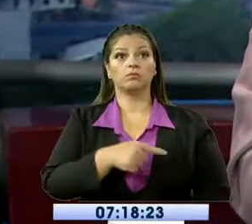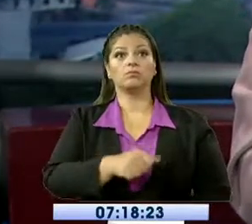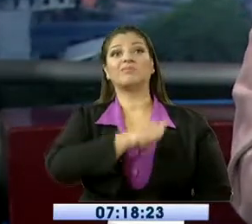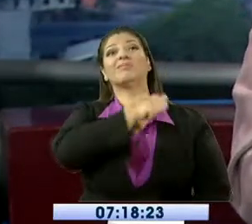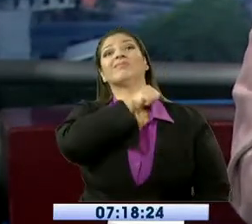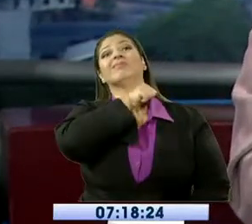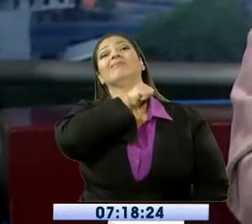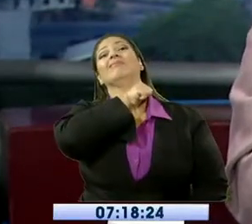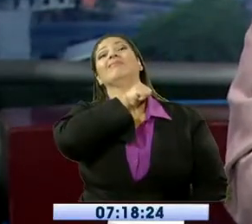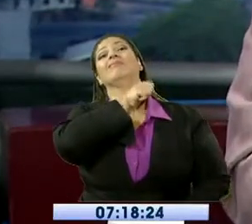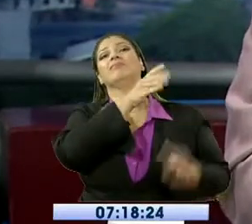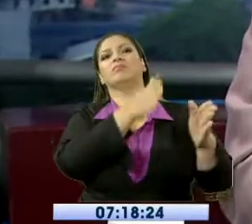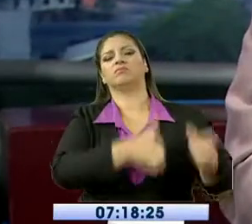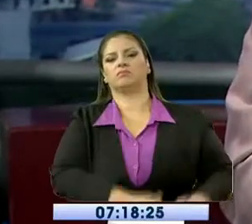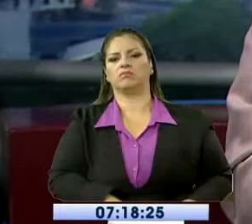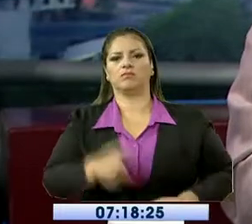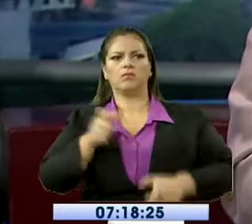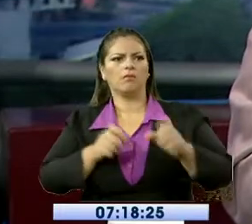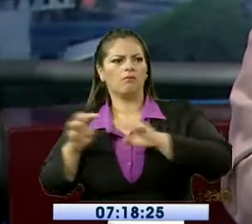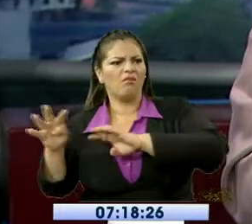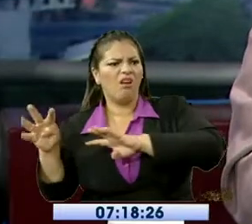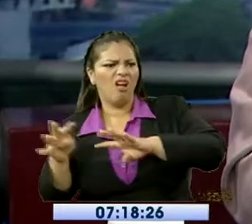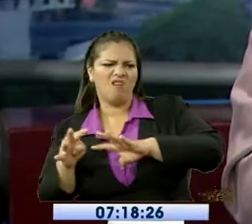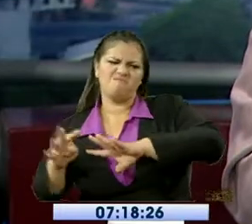el populacho. Veamos.